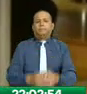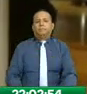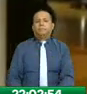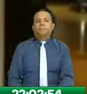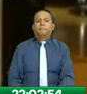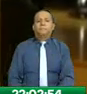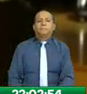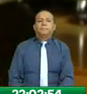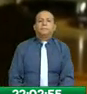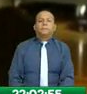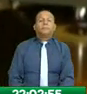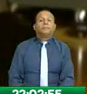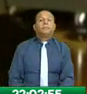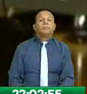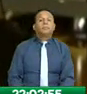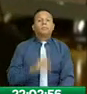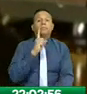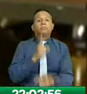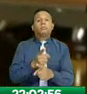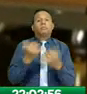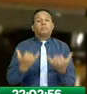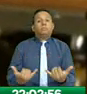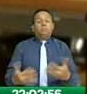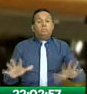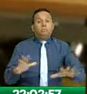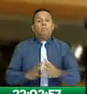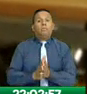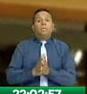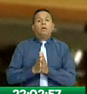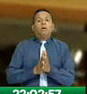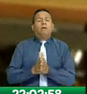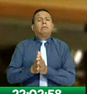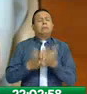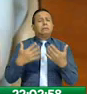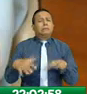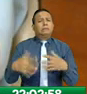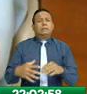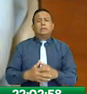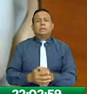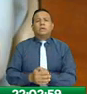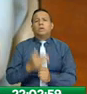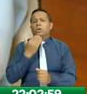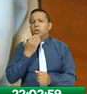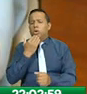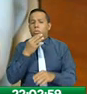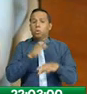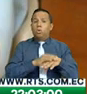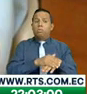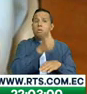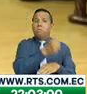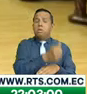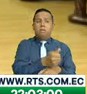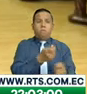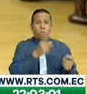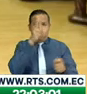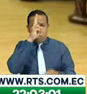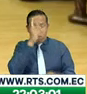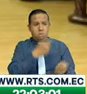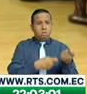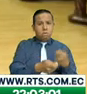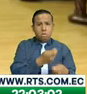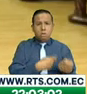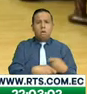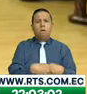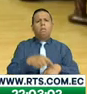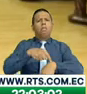Con la novedad de que la acusación de la Fiscalía General del Estado no era por peculado, sino por tráfico de influencias. Cerca de 4 horas duró la